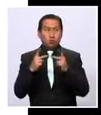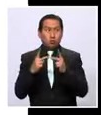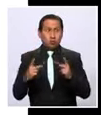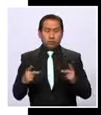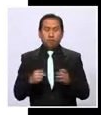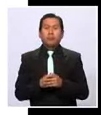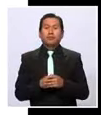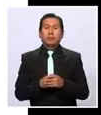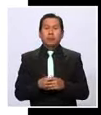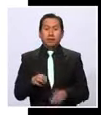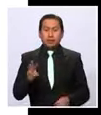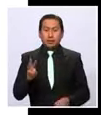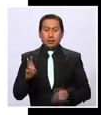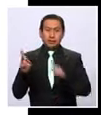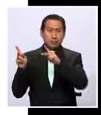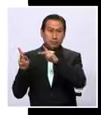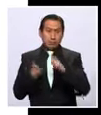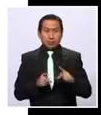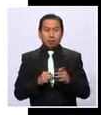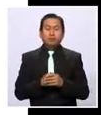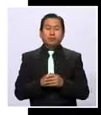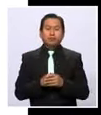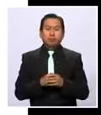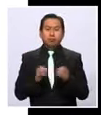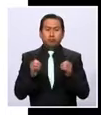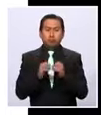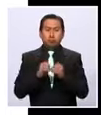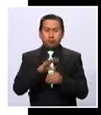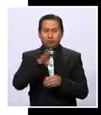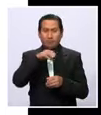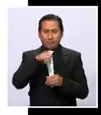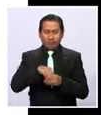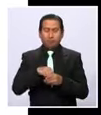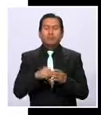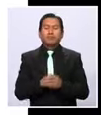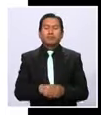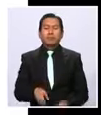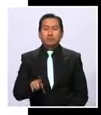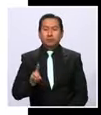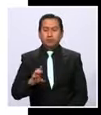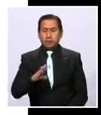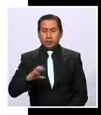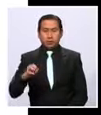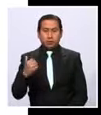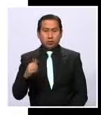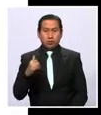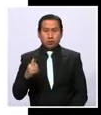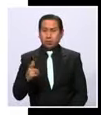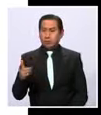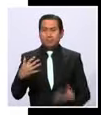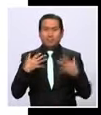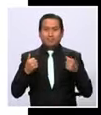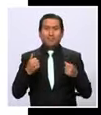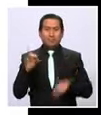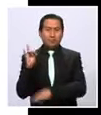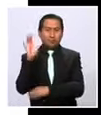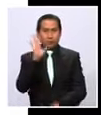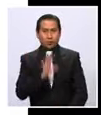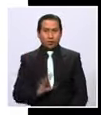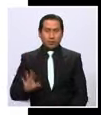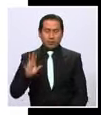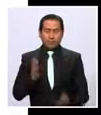y 6 en pando haciendo un total de 110 a nivel nacional